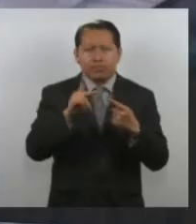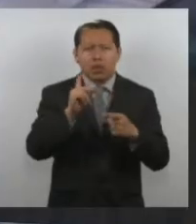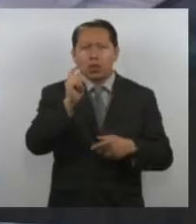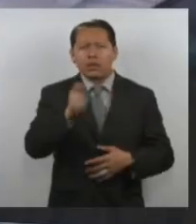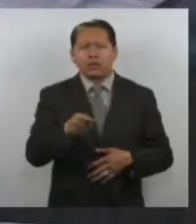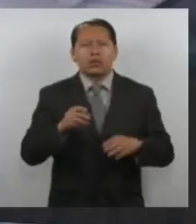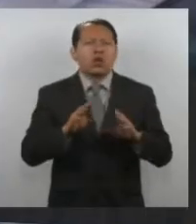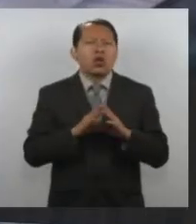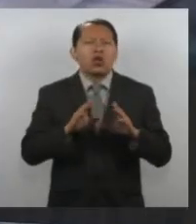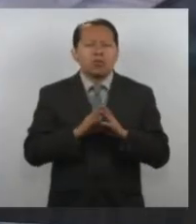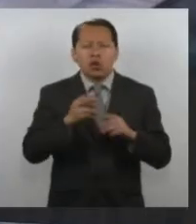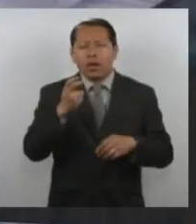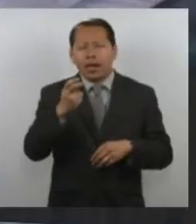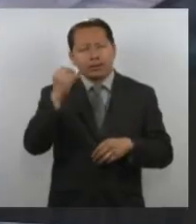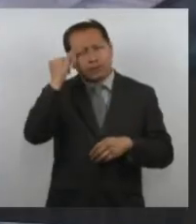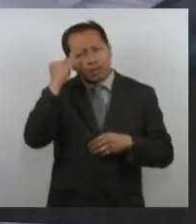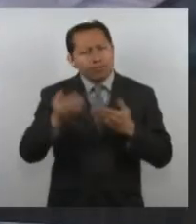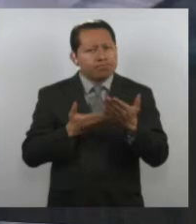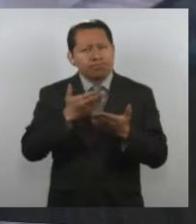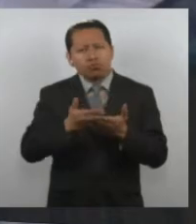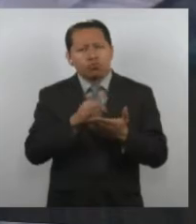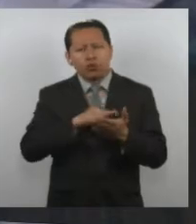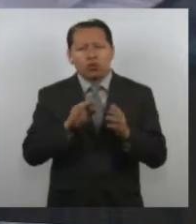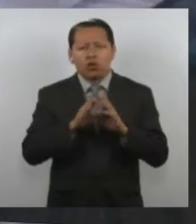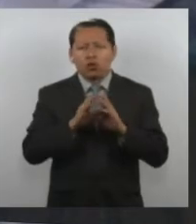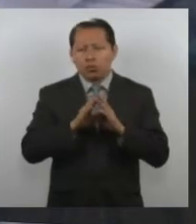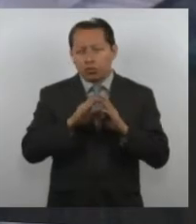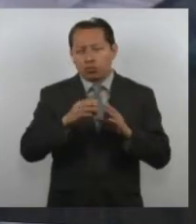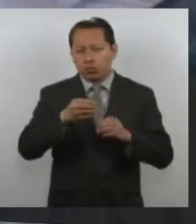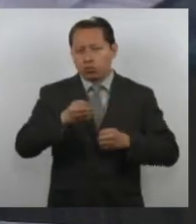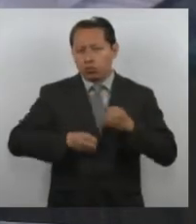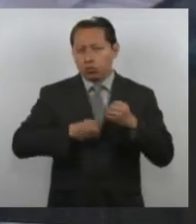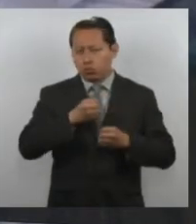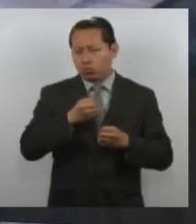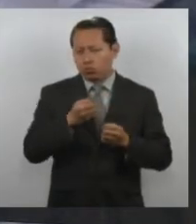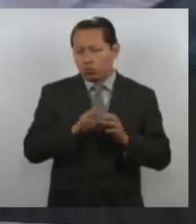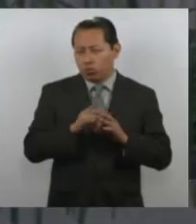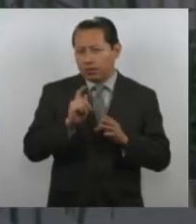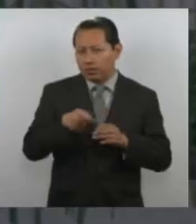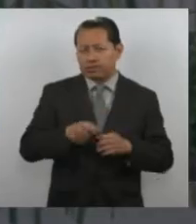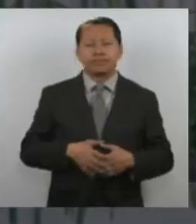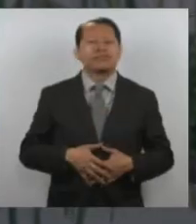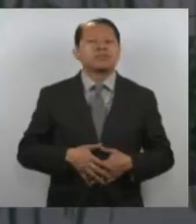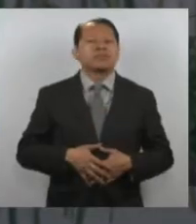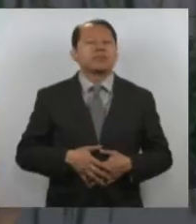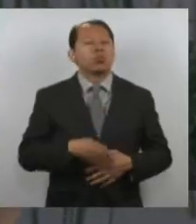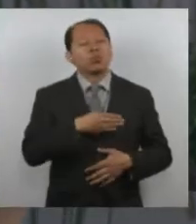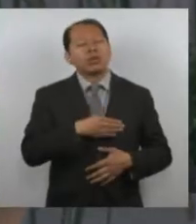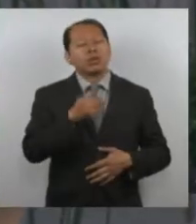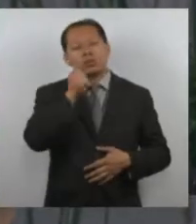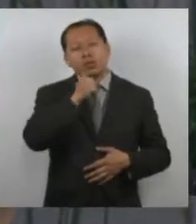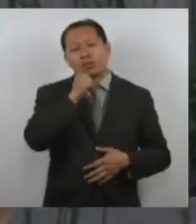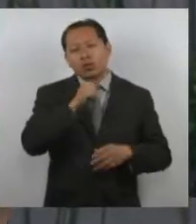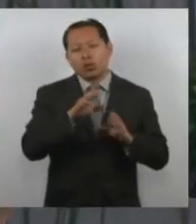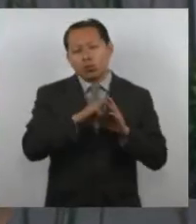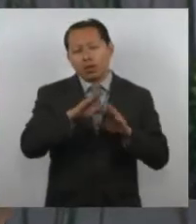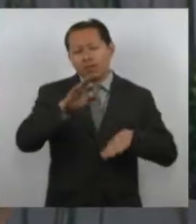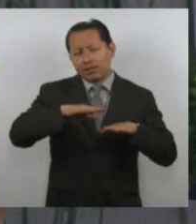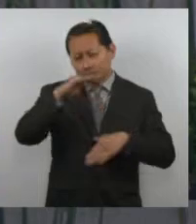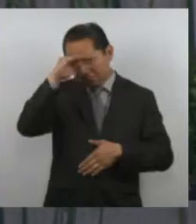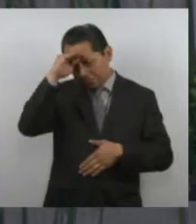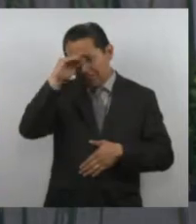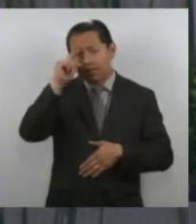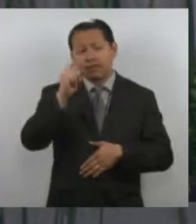tiene esta propuesta que se está construyendo para la impartición de justicia en nuestro país? Bueno, generalmente nosotros pensamos que